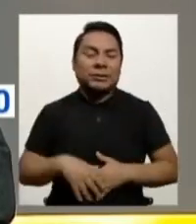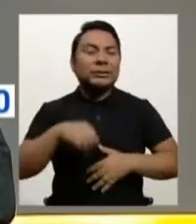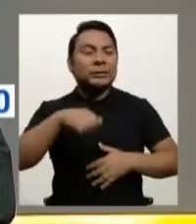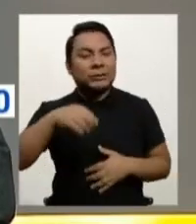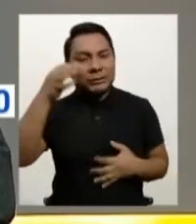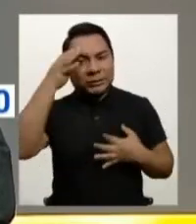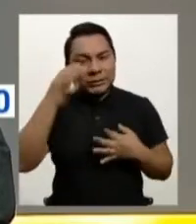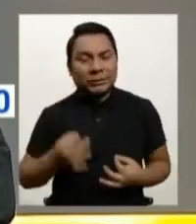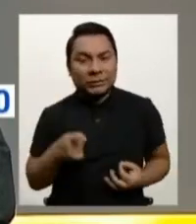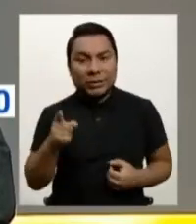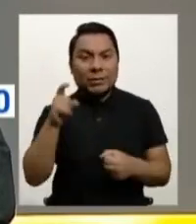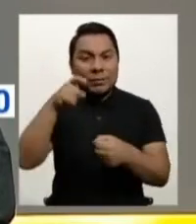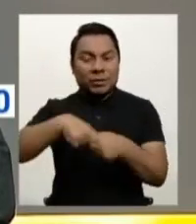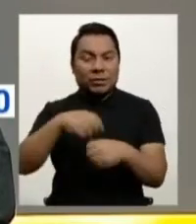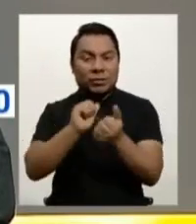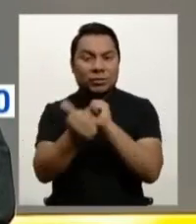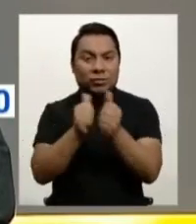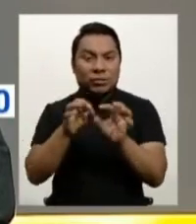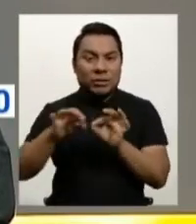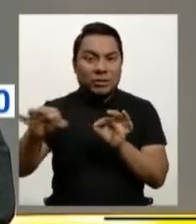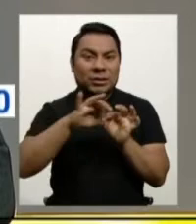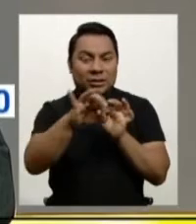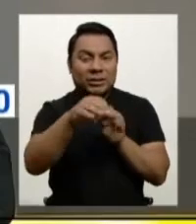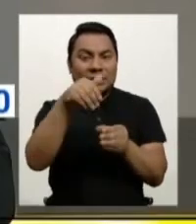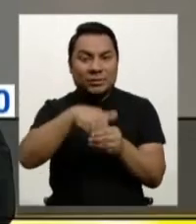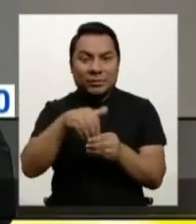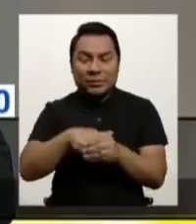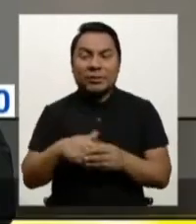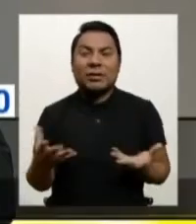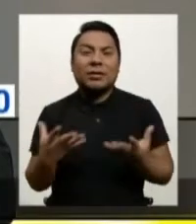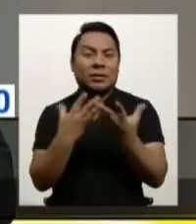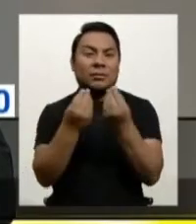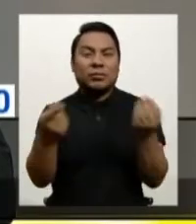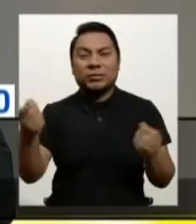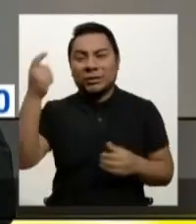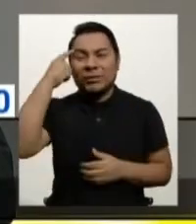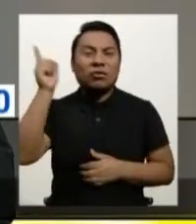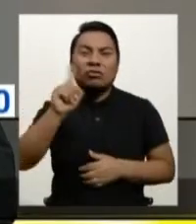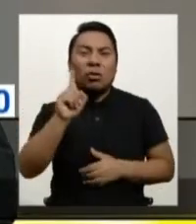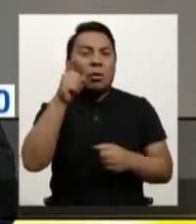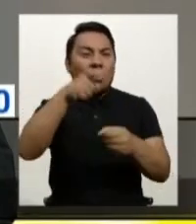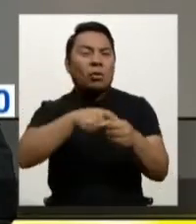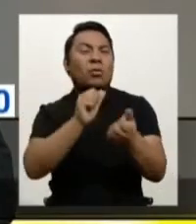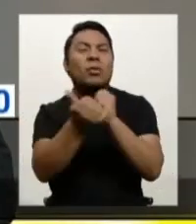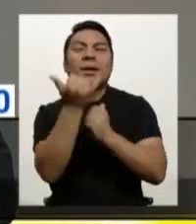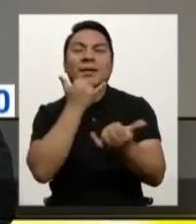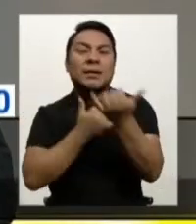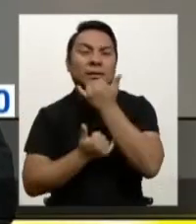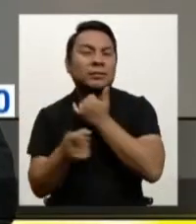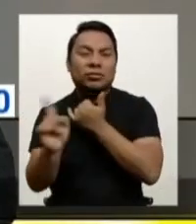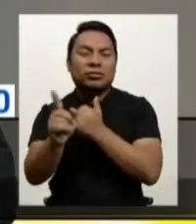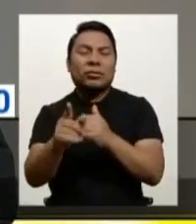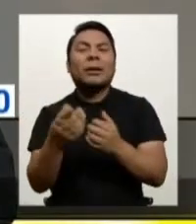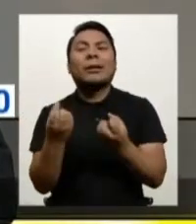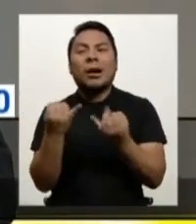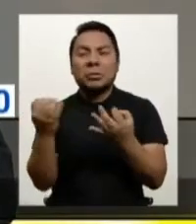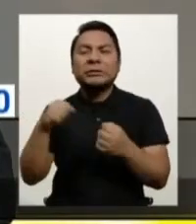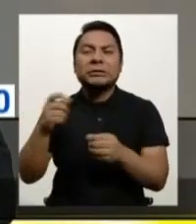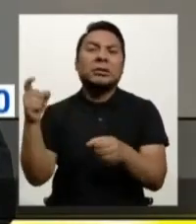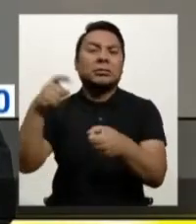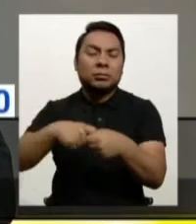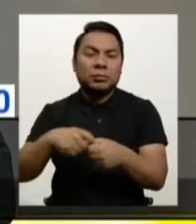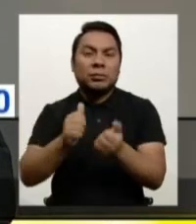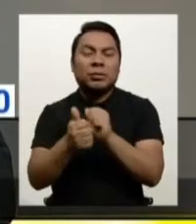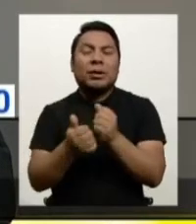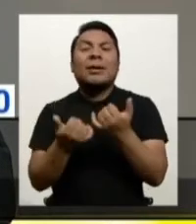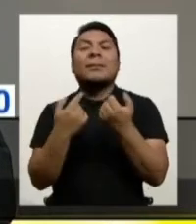esta de participar en las elecciones regionales, que muchos consideraron que era un error, pues a la vista de lo que está pasando, pues claramente ha sido eso, ¿no? Ha